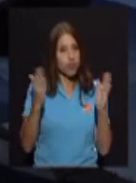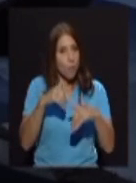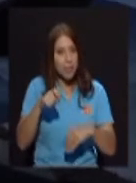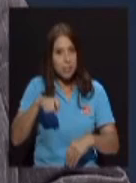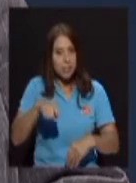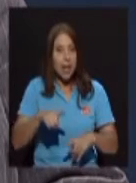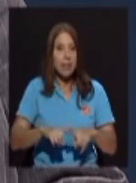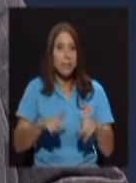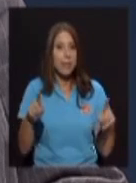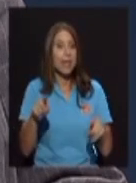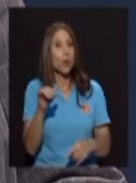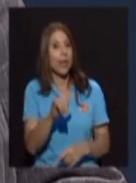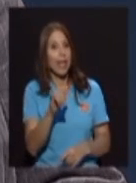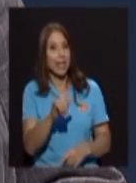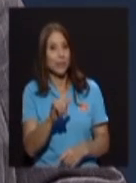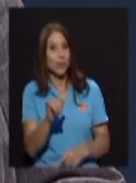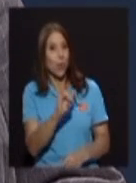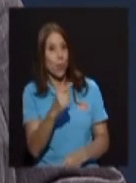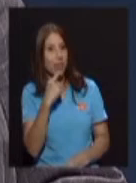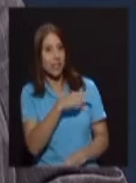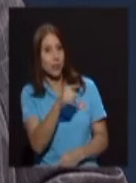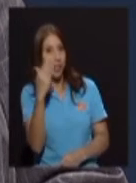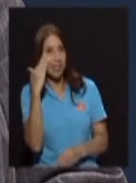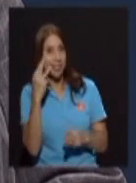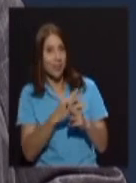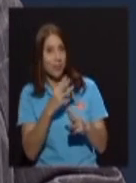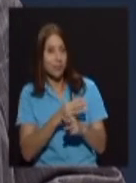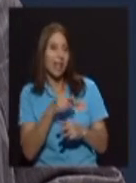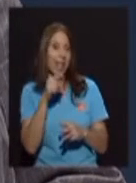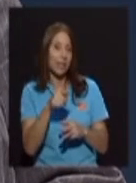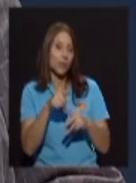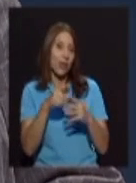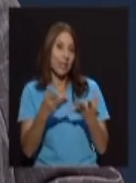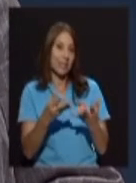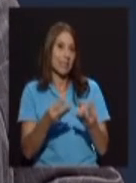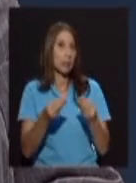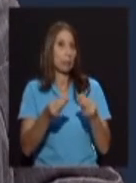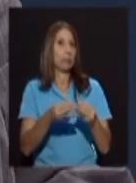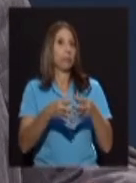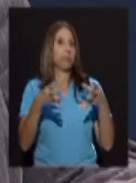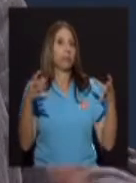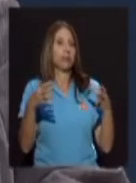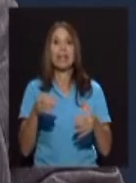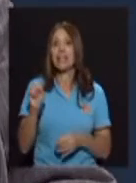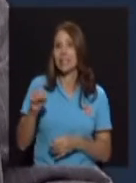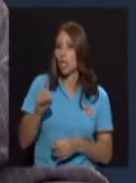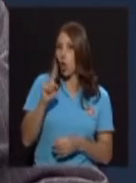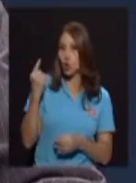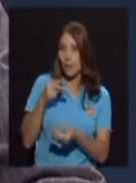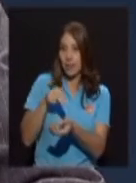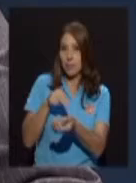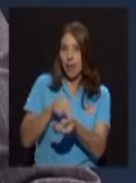es, como dicen ustedes los que saben de matemáticas, exponencial. Y de hecho no solo el Blanco Cervantes, sino que ya hay